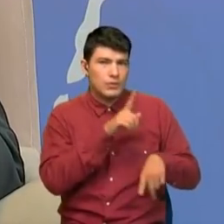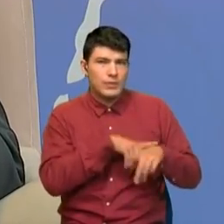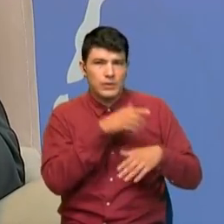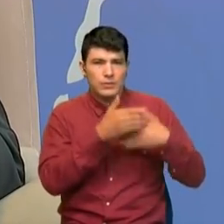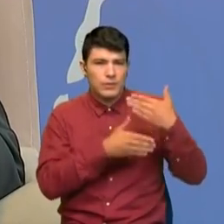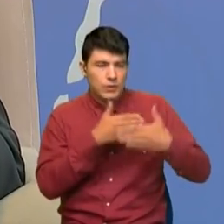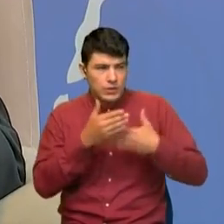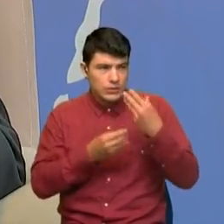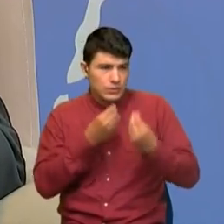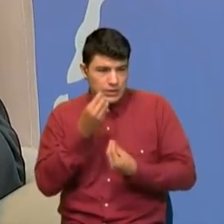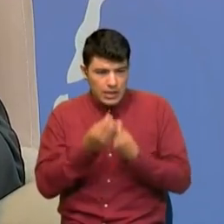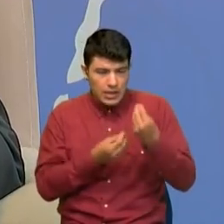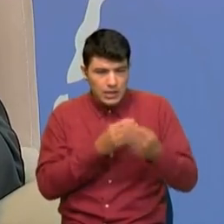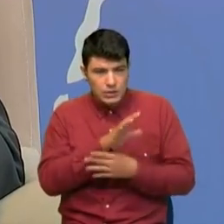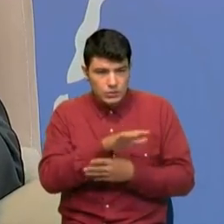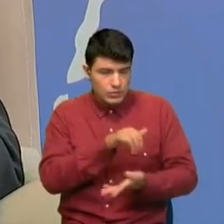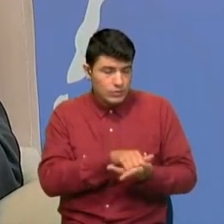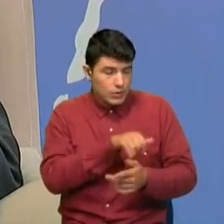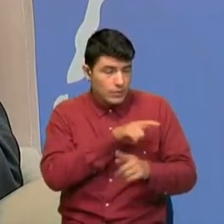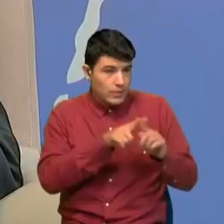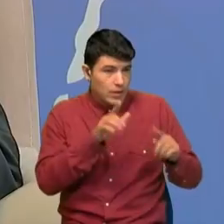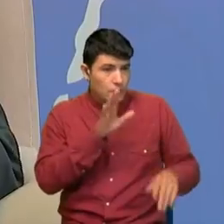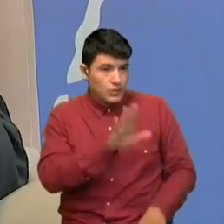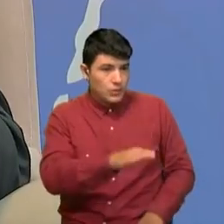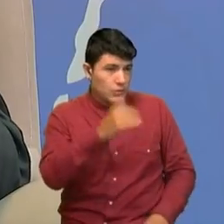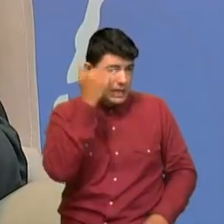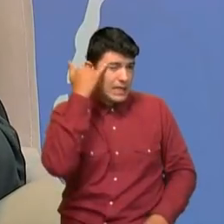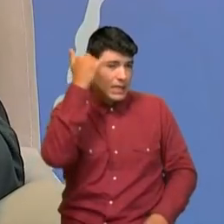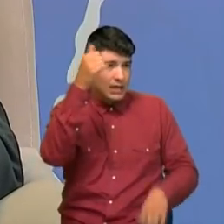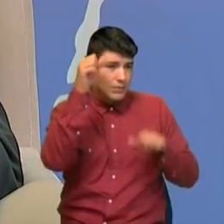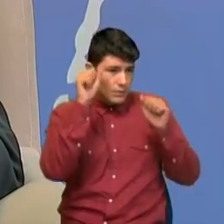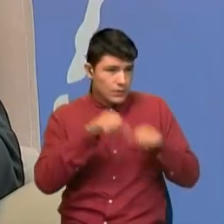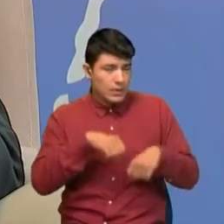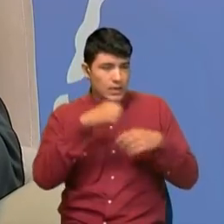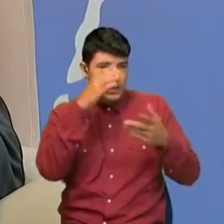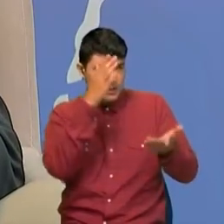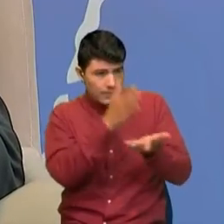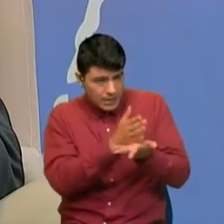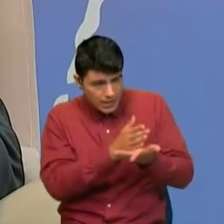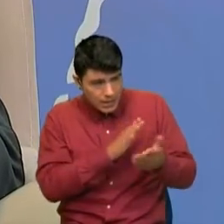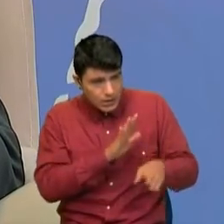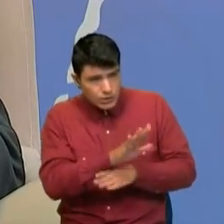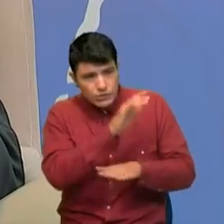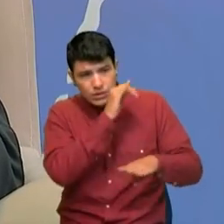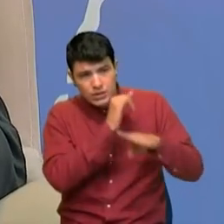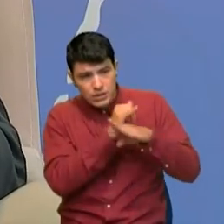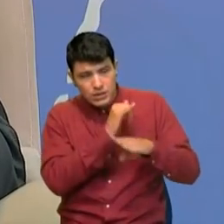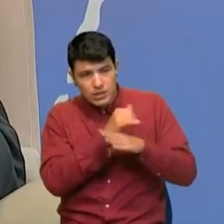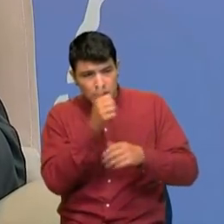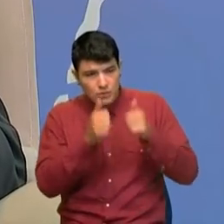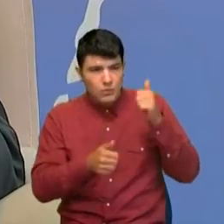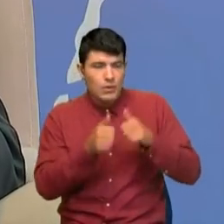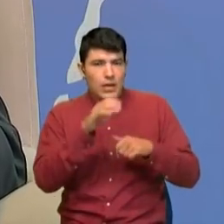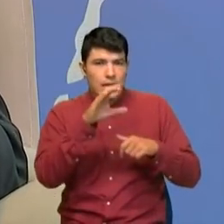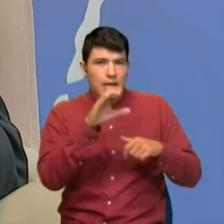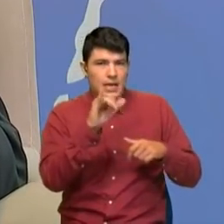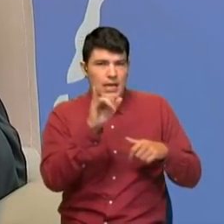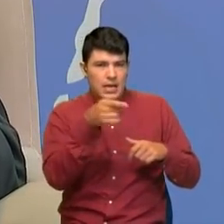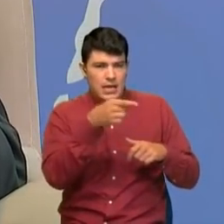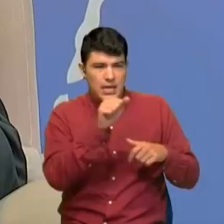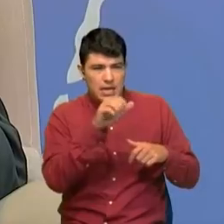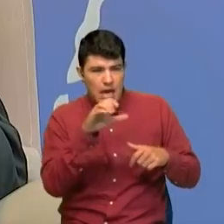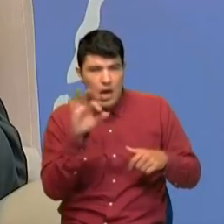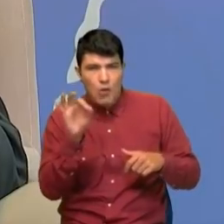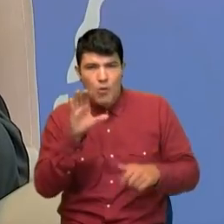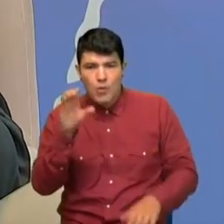¿sí? Entonces, lo ideal es poder acercarse ante las instituciones en este sentido, ya sea ante el catastro como